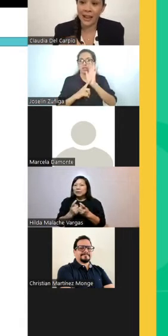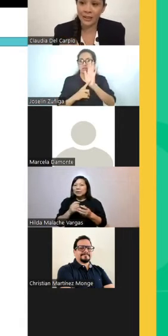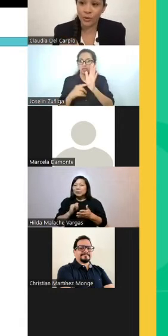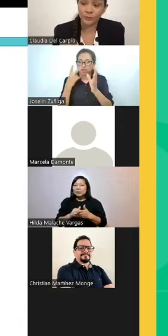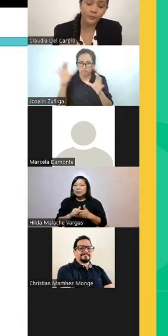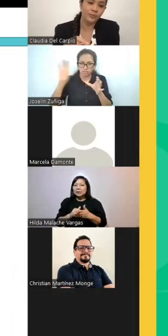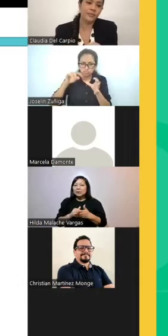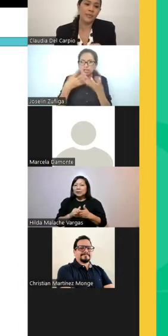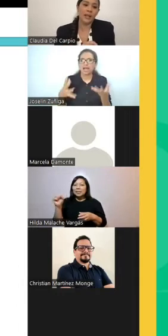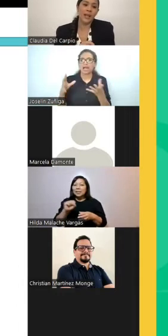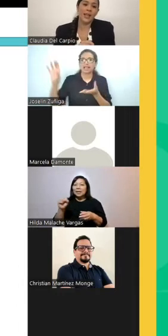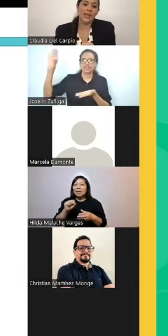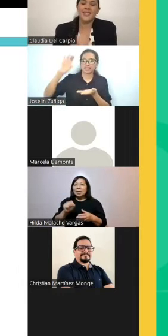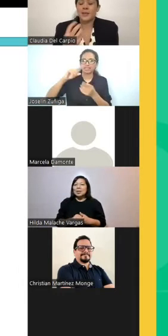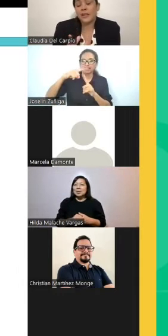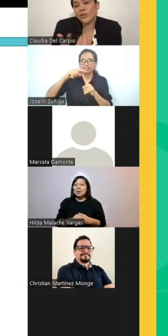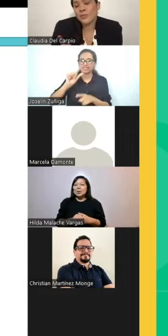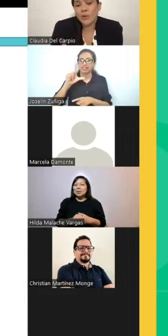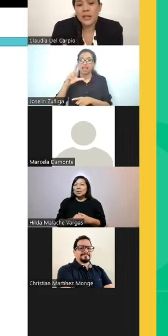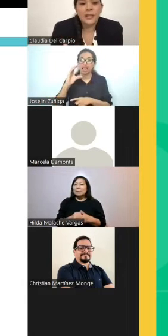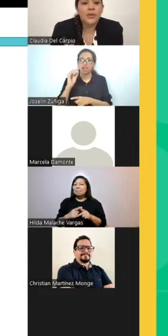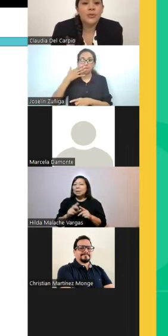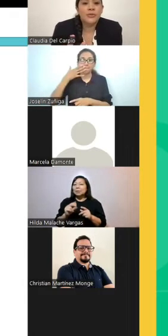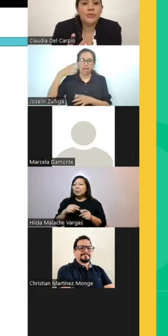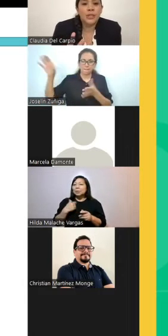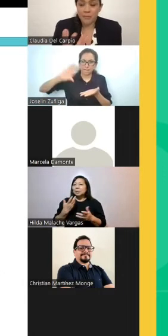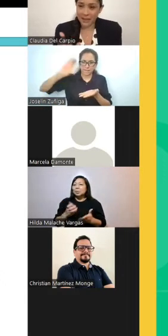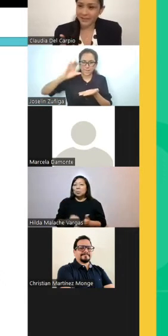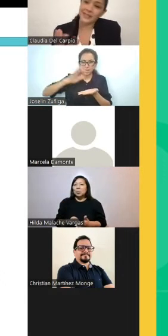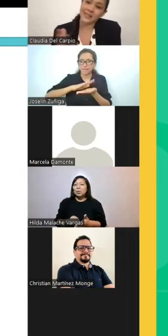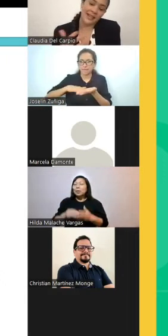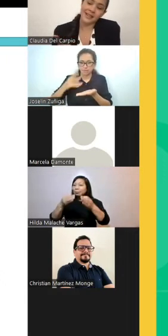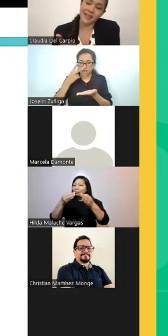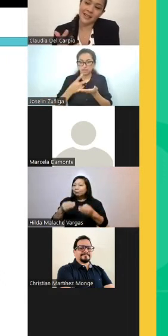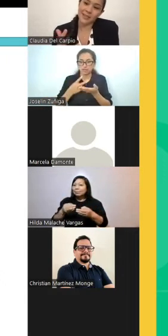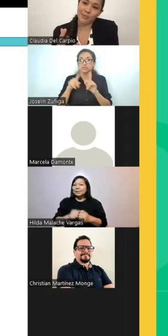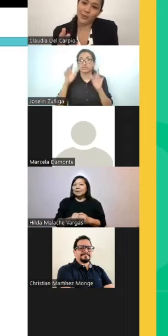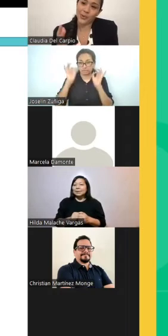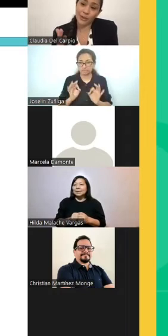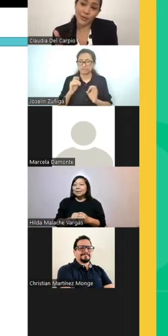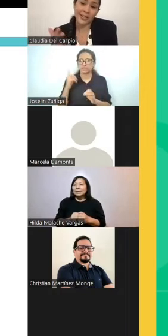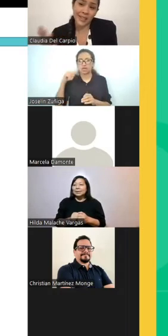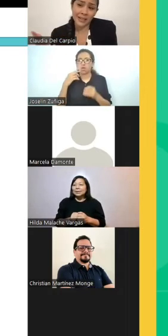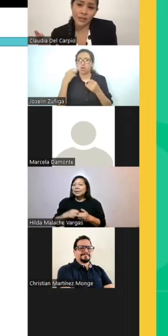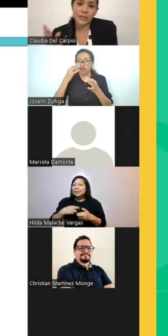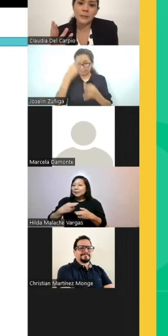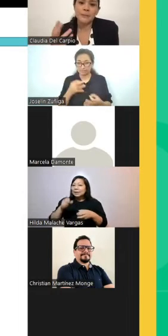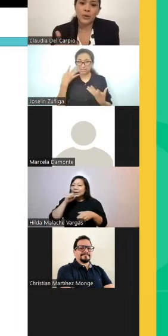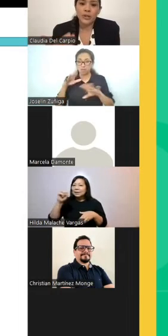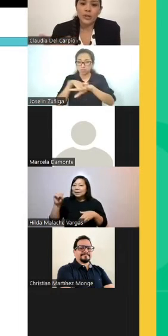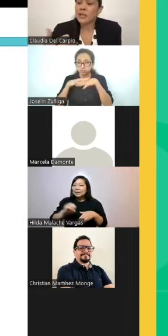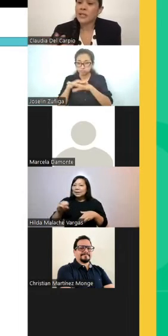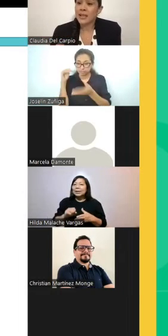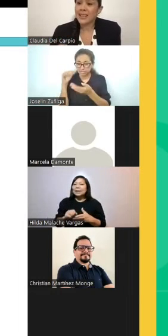de talco. Si bien no se puede confirmar que ese cáncer haya sido producido por el talco,